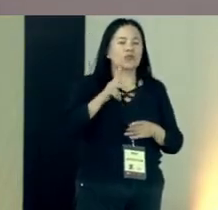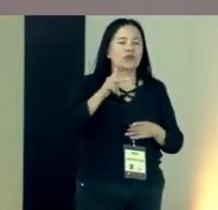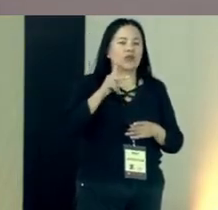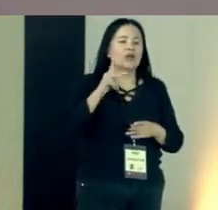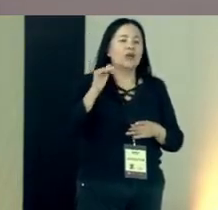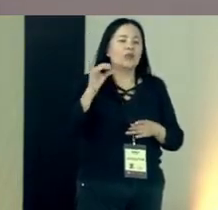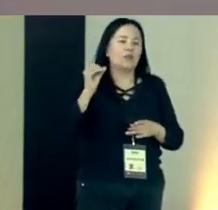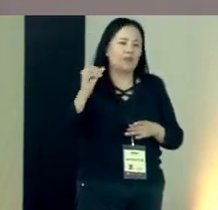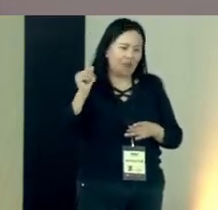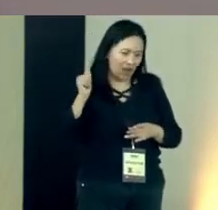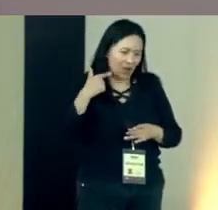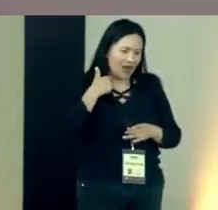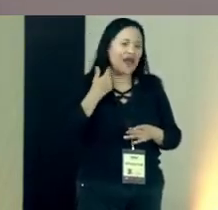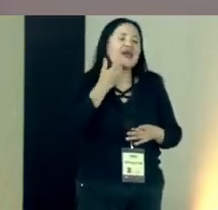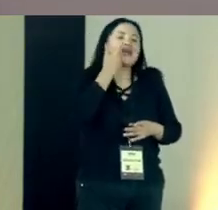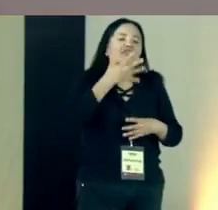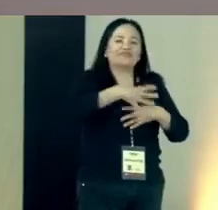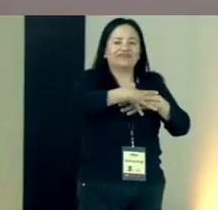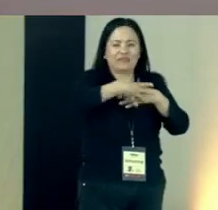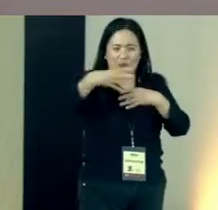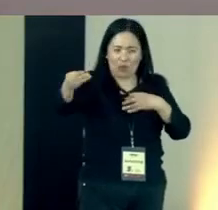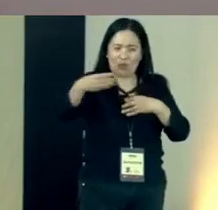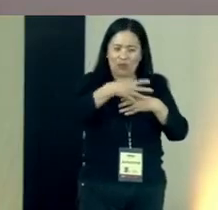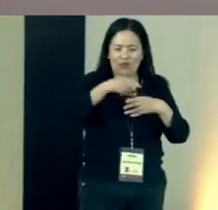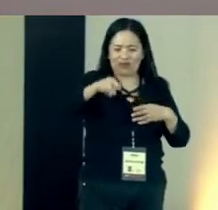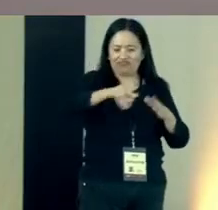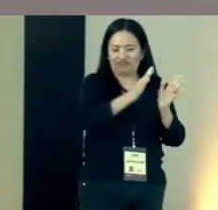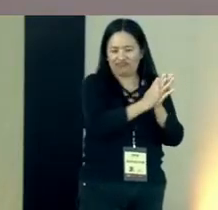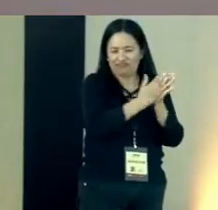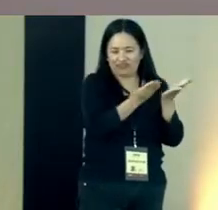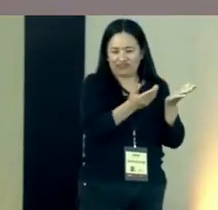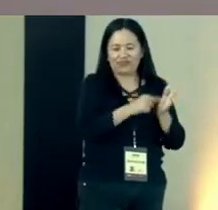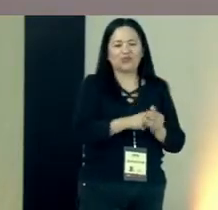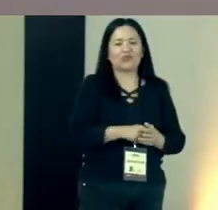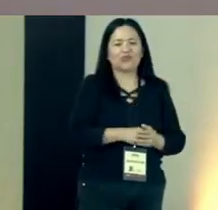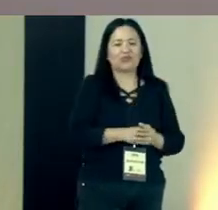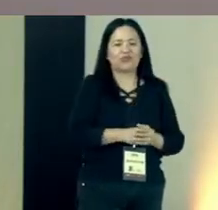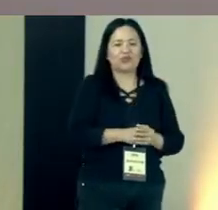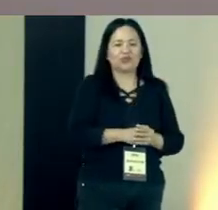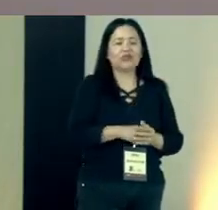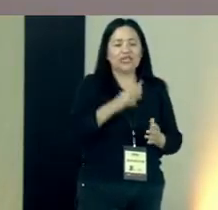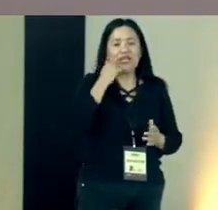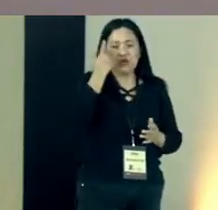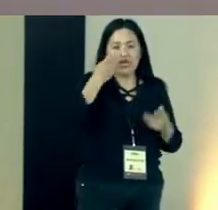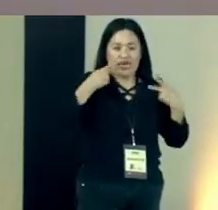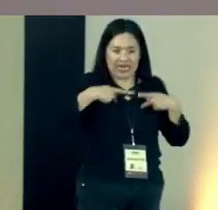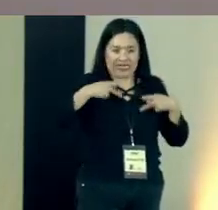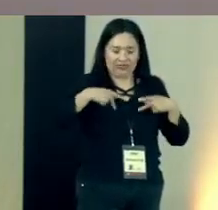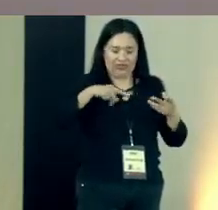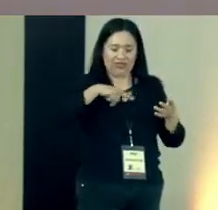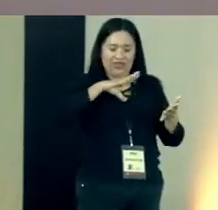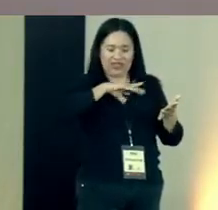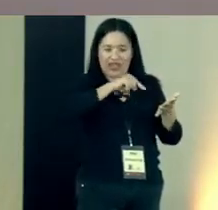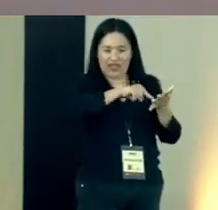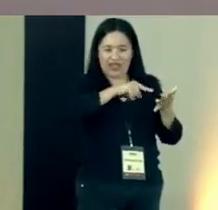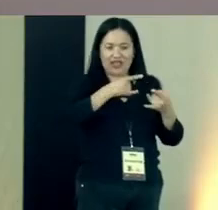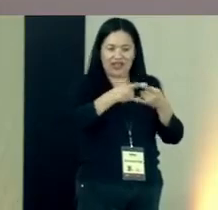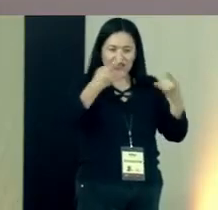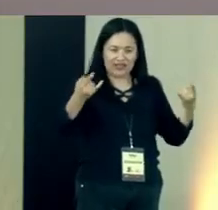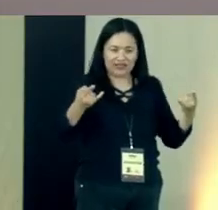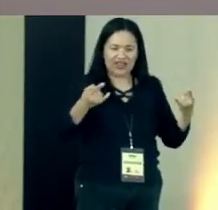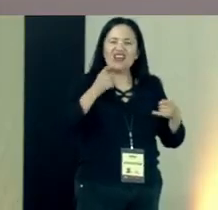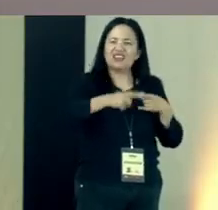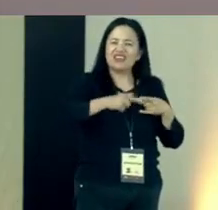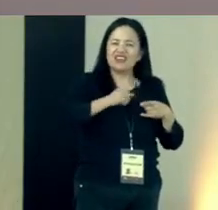ganas de compartir esta antología con ustedes. Y también quería decirte que los personajes afectados en estos cuentos son